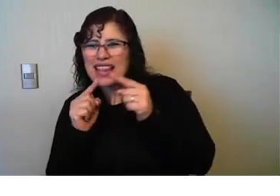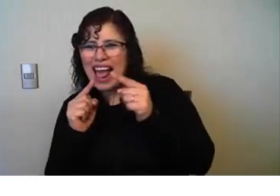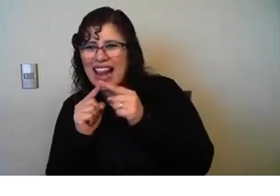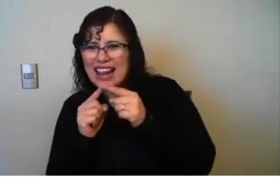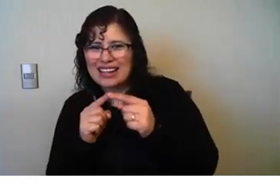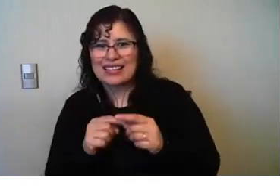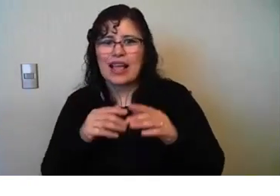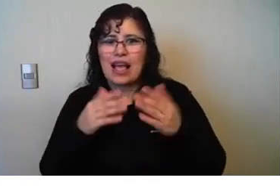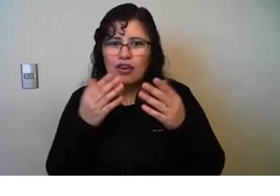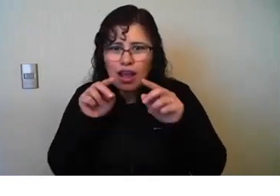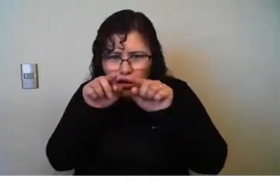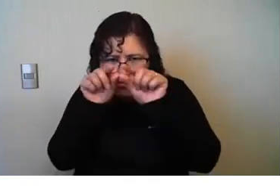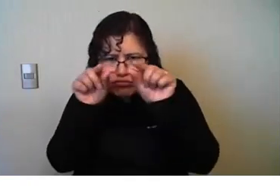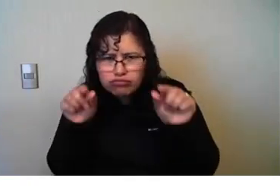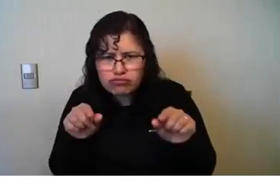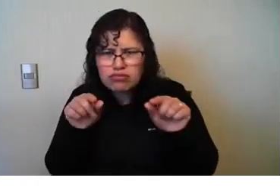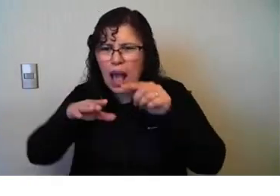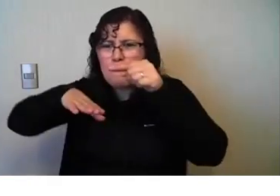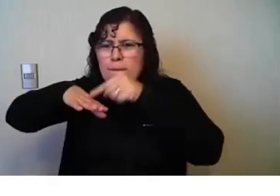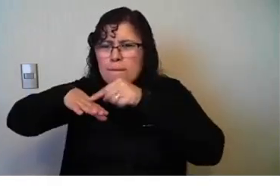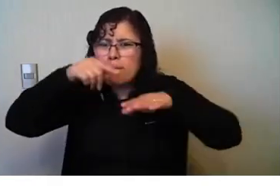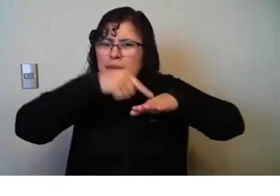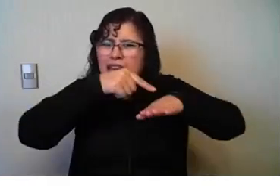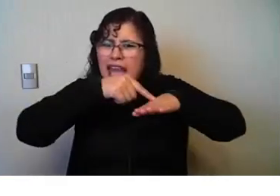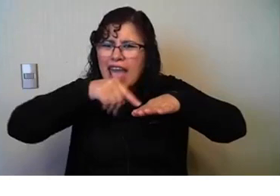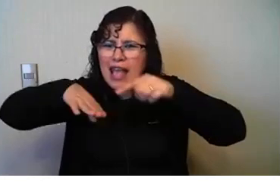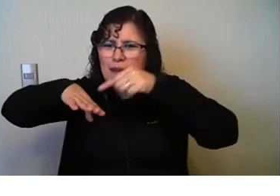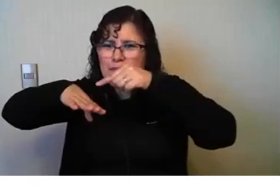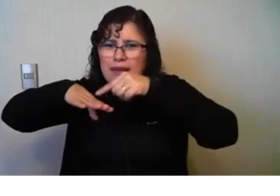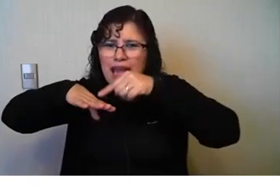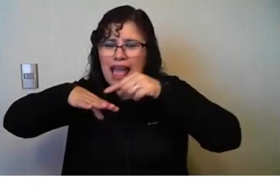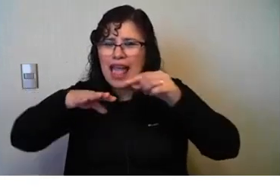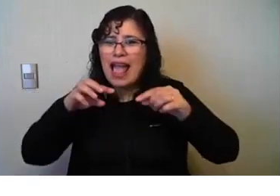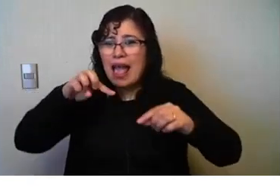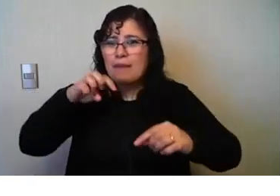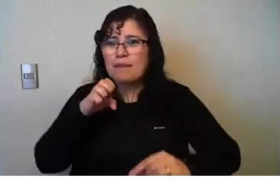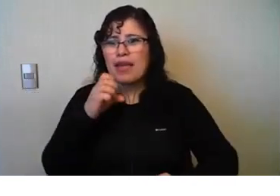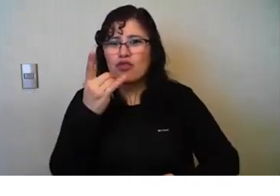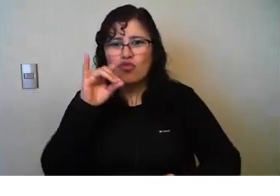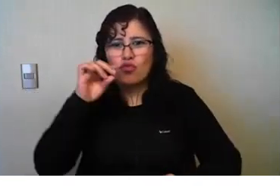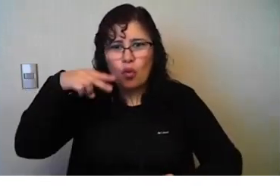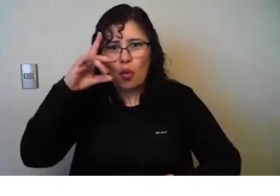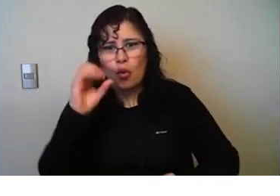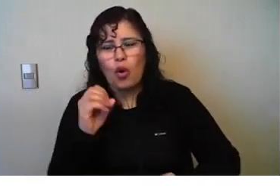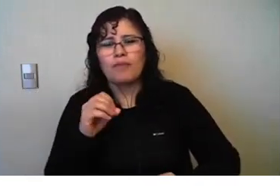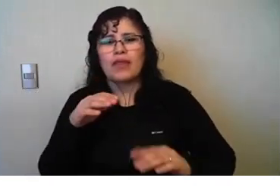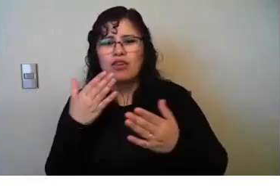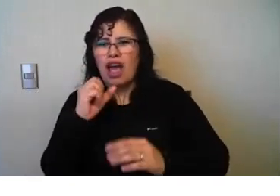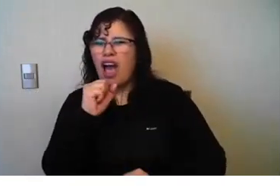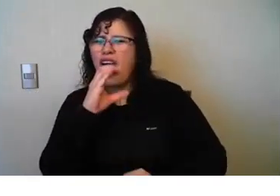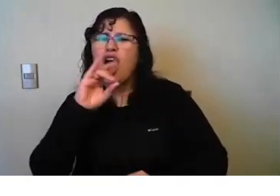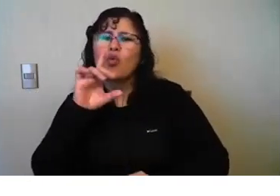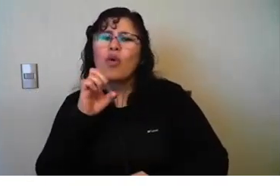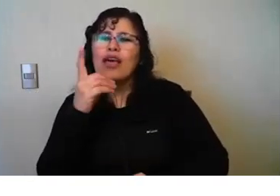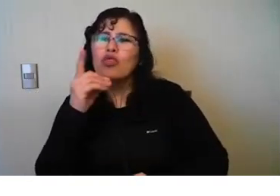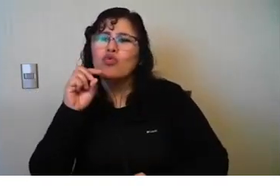de los pedúnculos cerebrales. Y este es el acueducto del mesencéfalo. El acueducto del mesencéfalo es el que